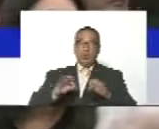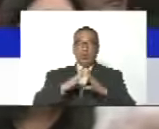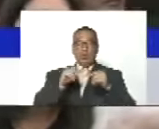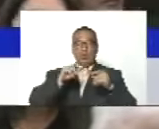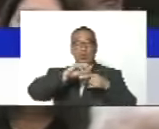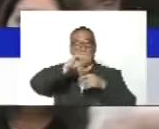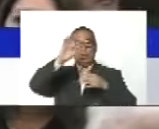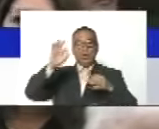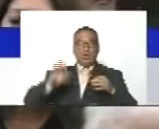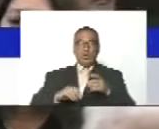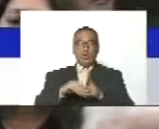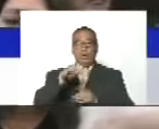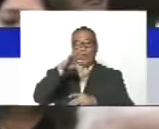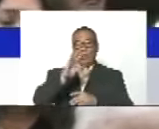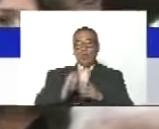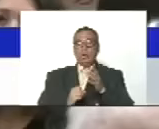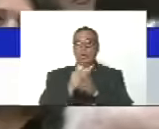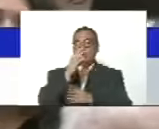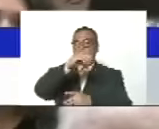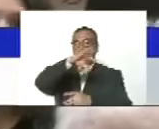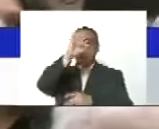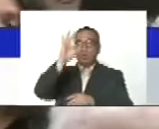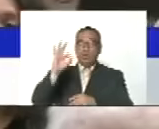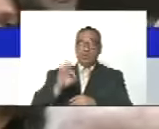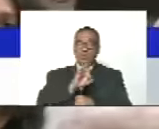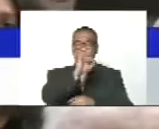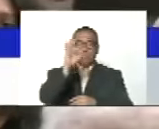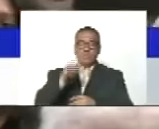Artes, Fundarte,